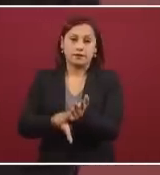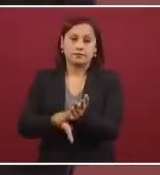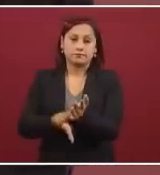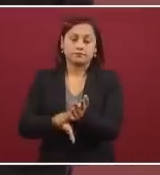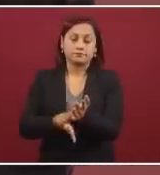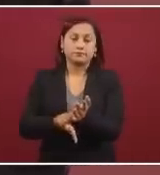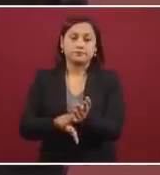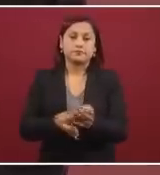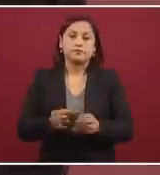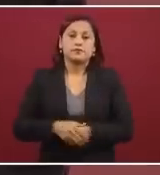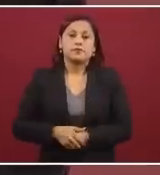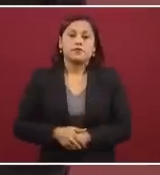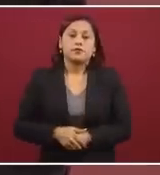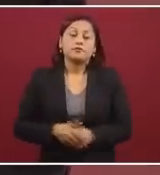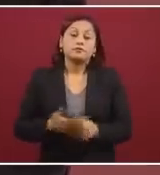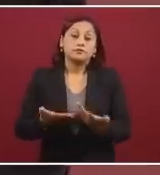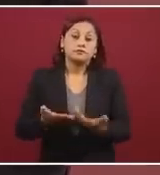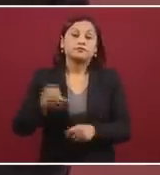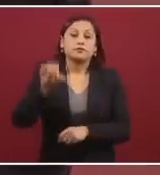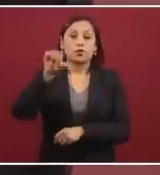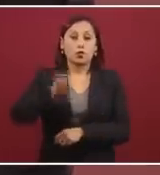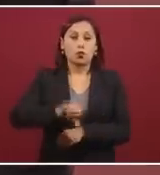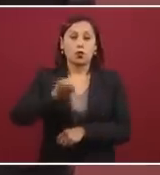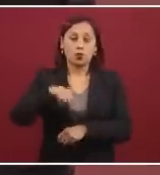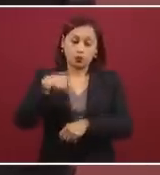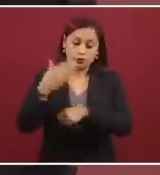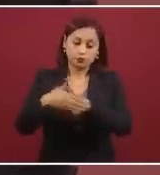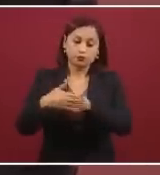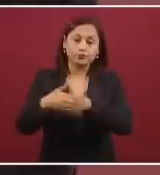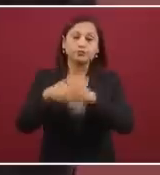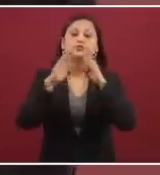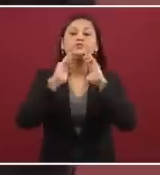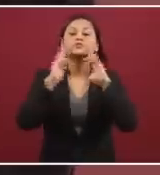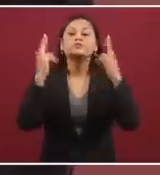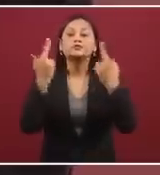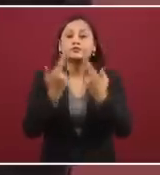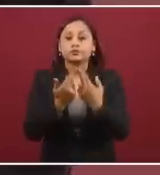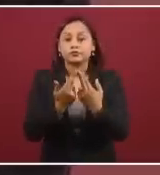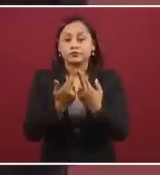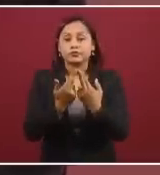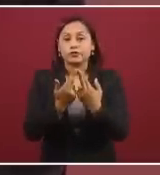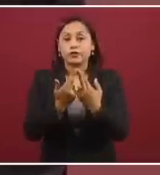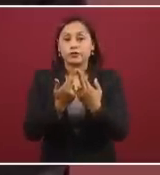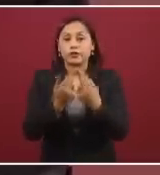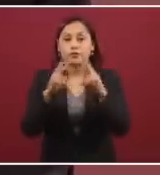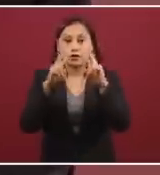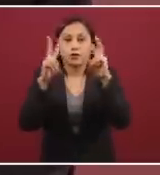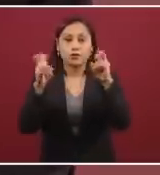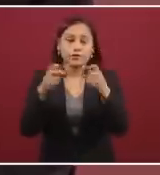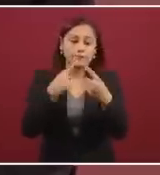una reunión para tratar este asunto